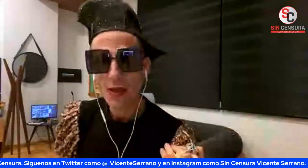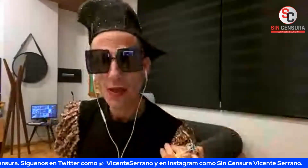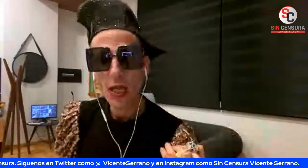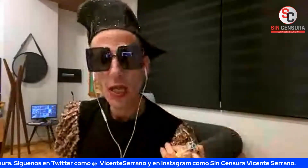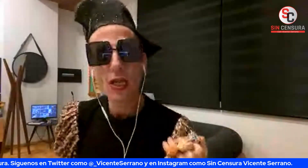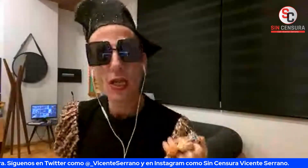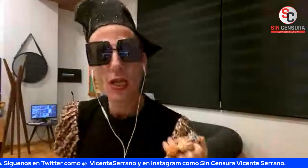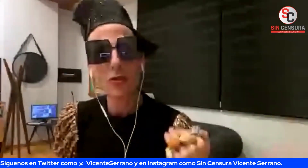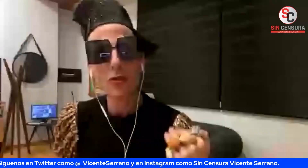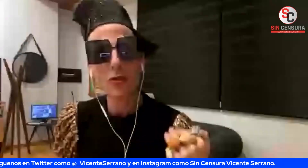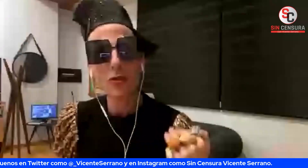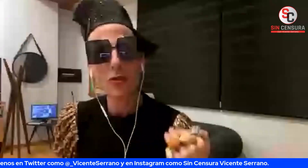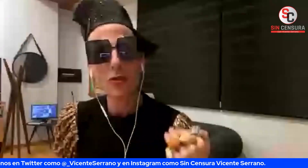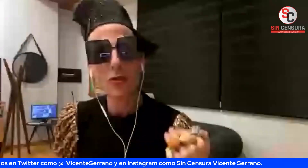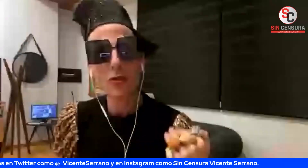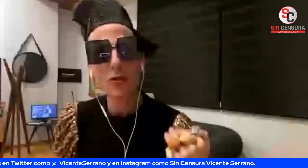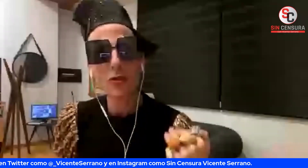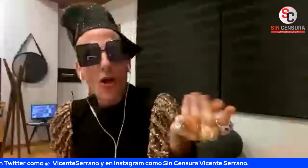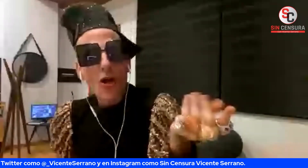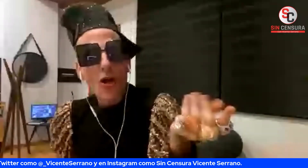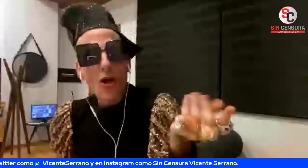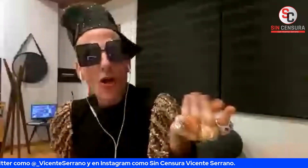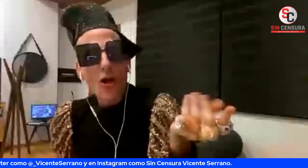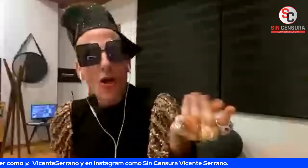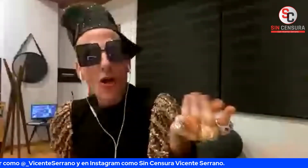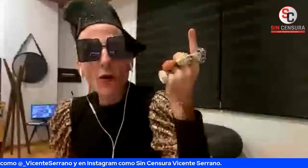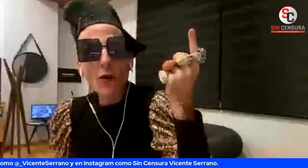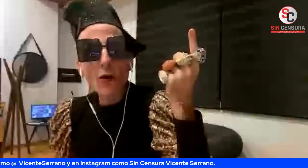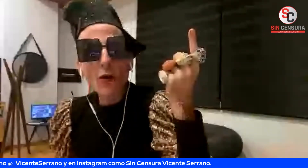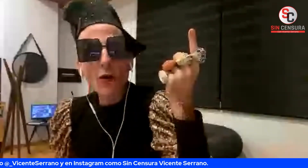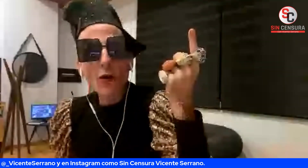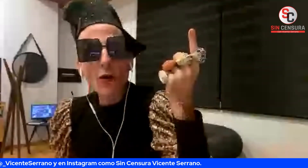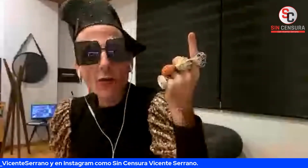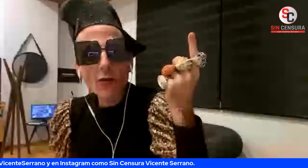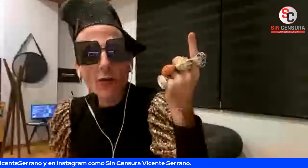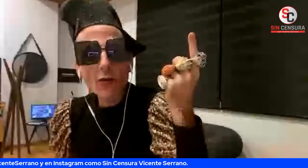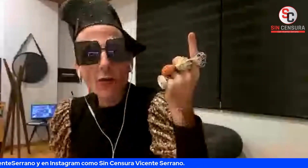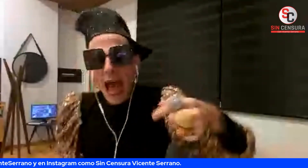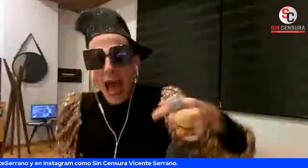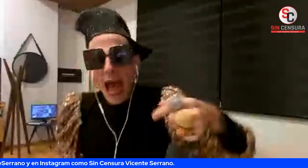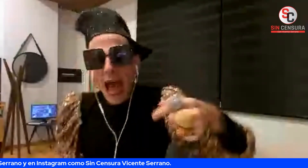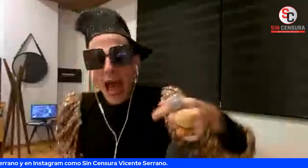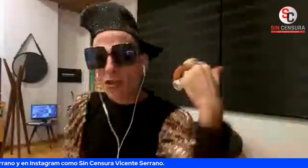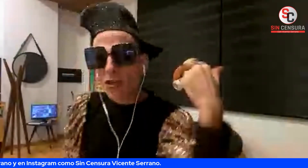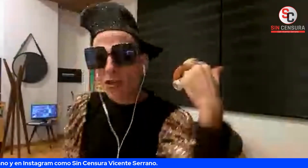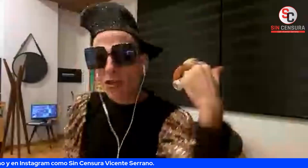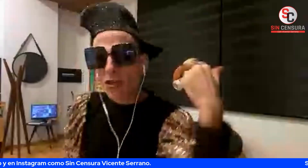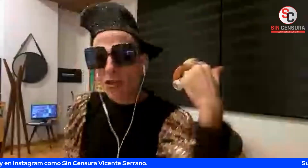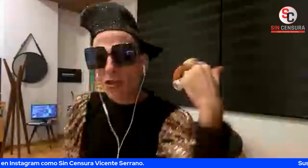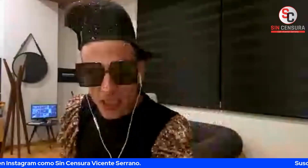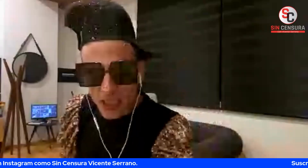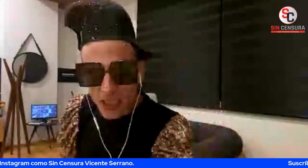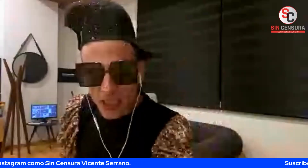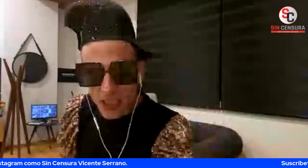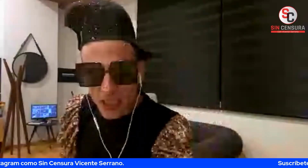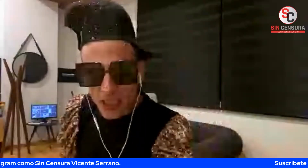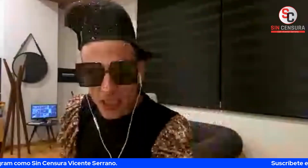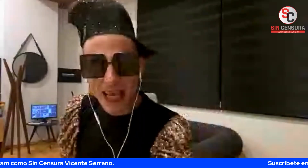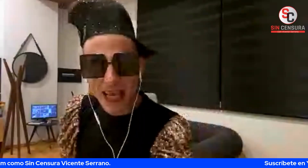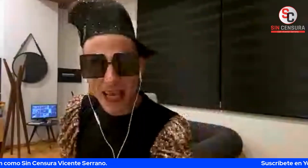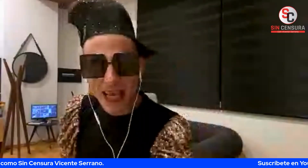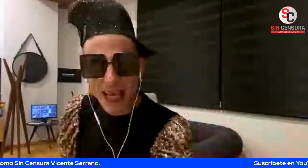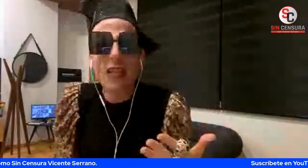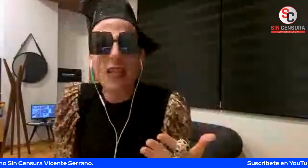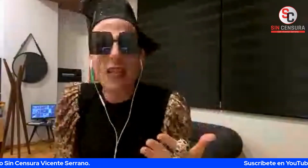de libros y resulta que el precio sube a 2,000 pesos. O sea, estos Einsteins que se sienten